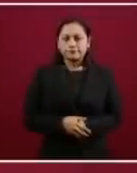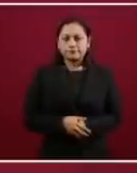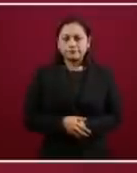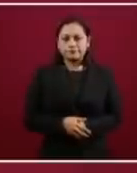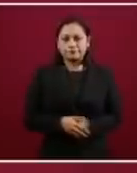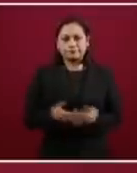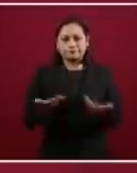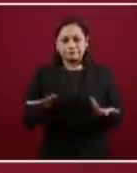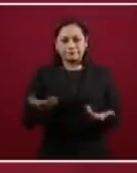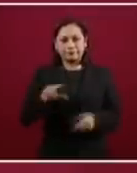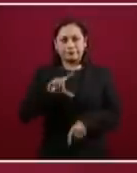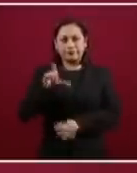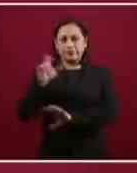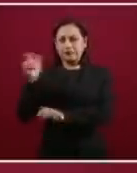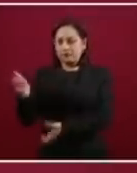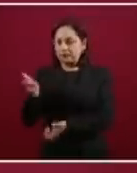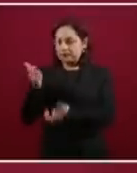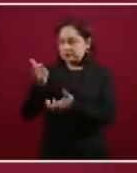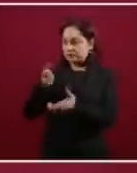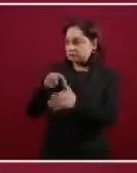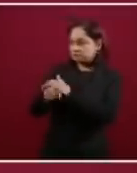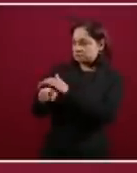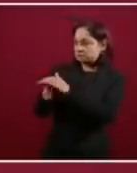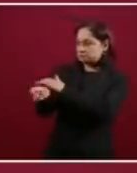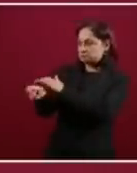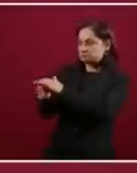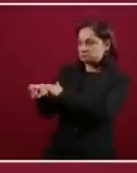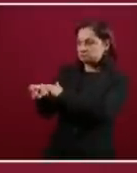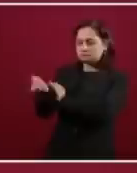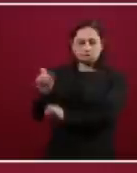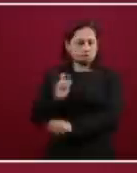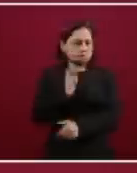Por eso no le llegaba nada al pueblo.